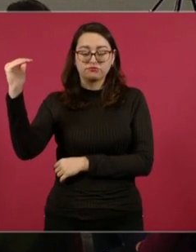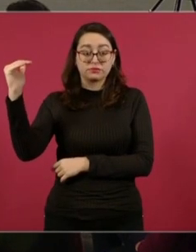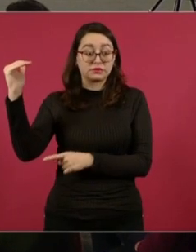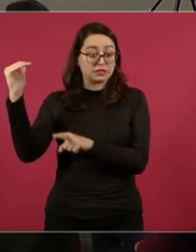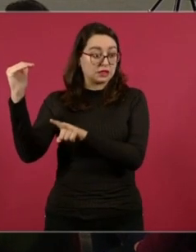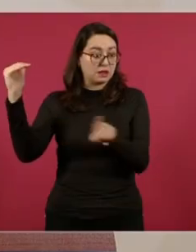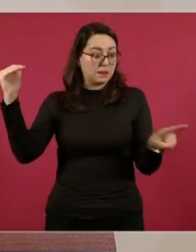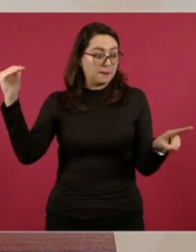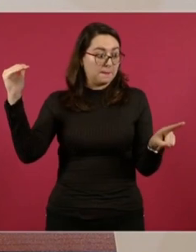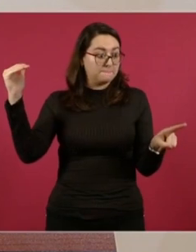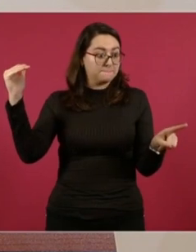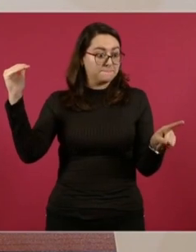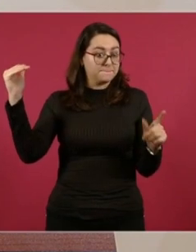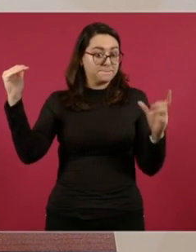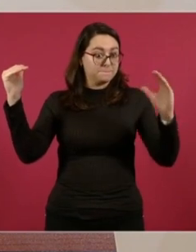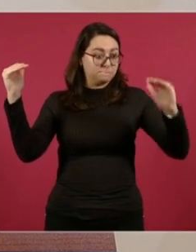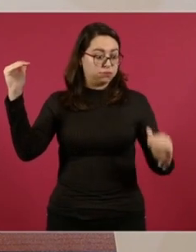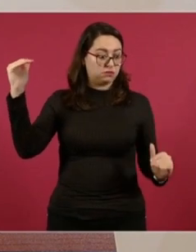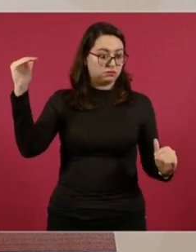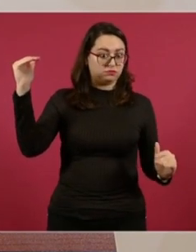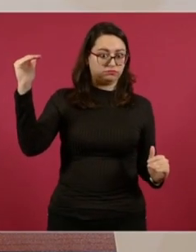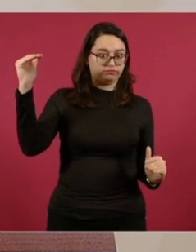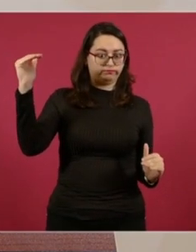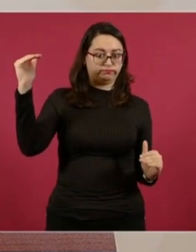porque ganaban